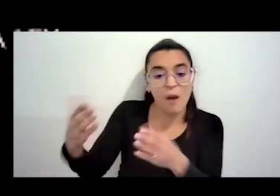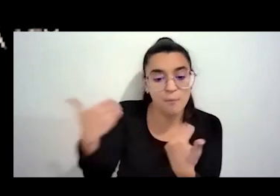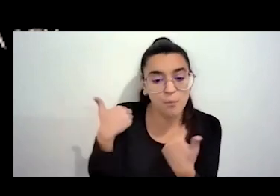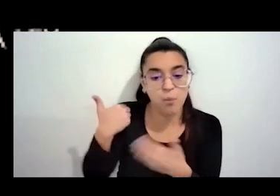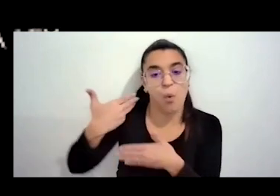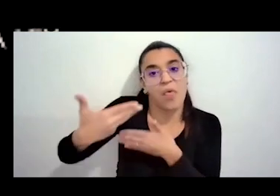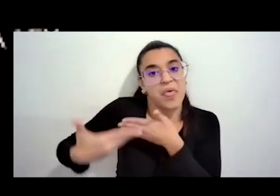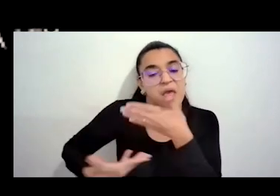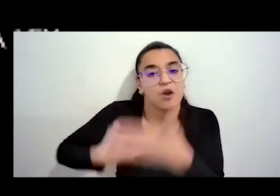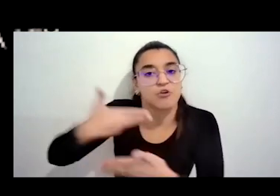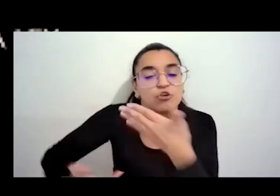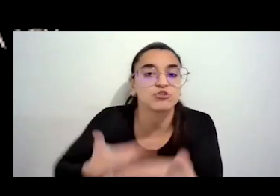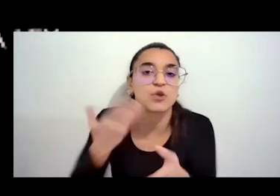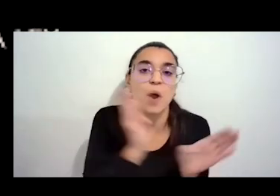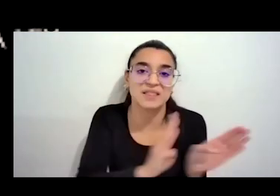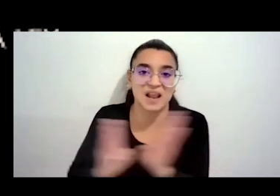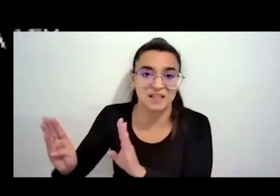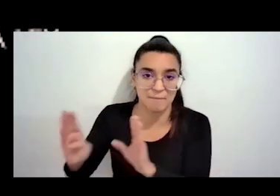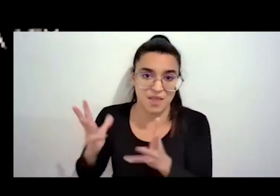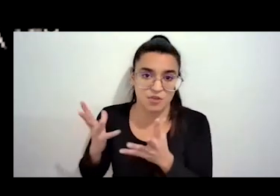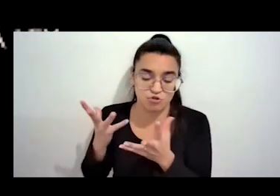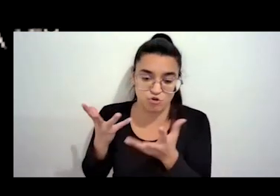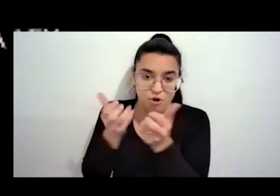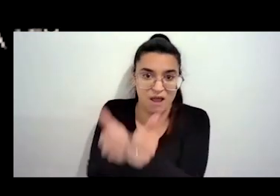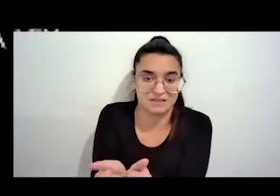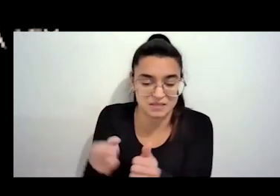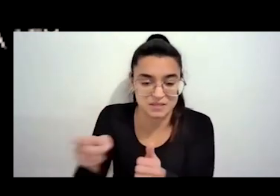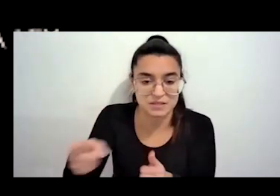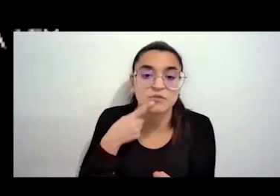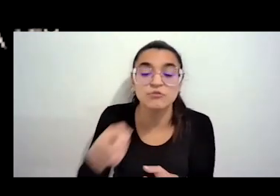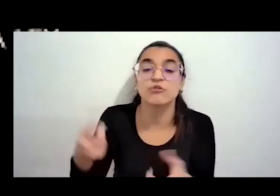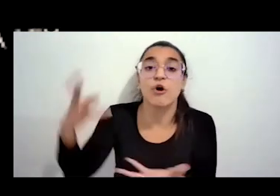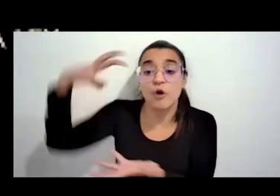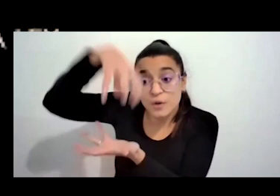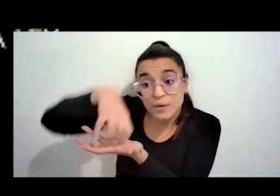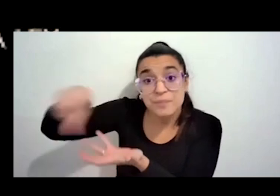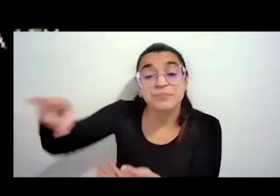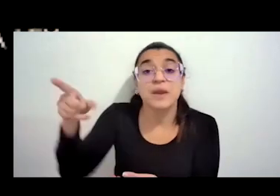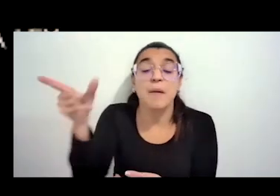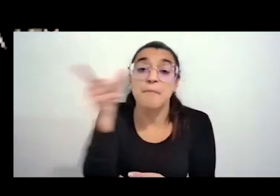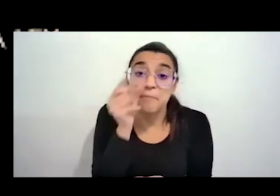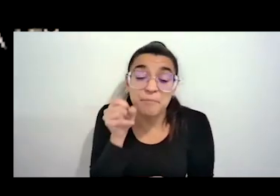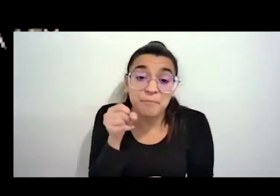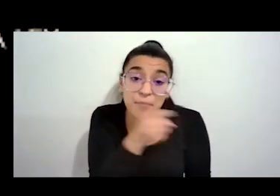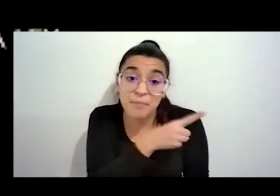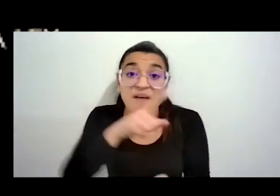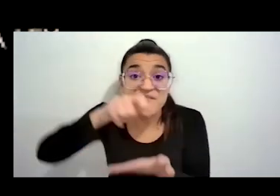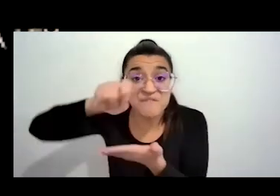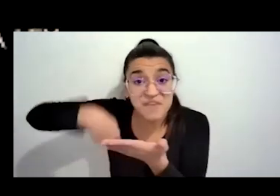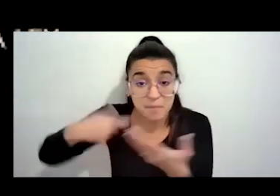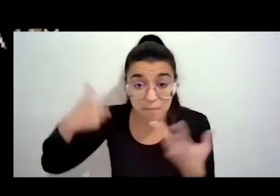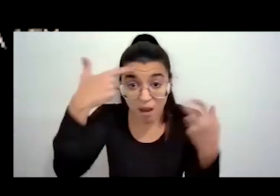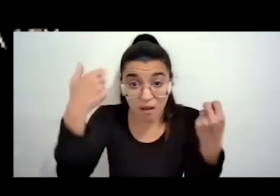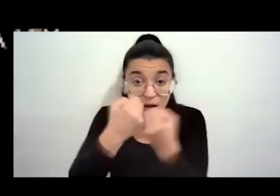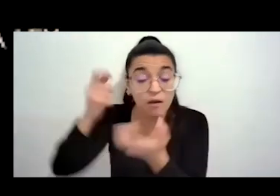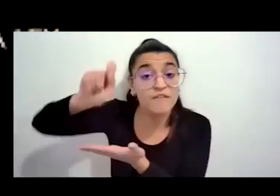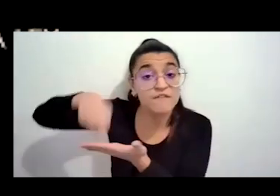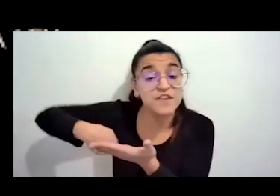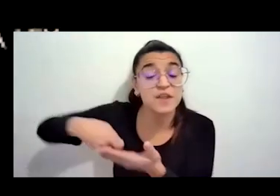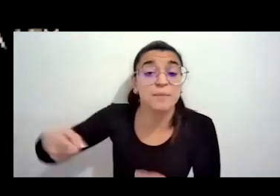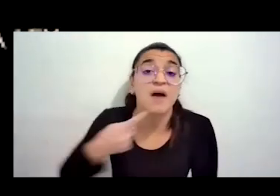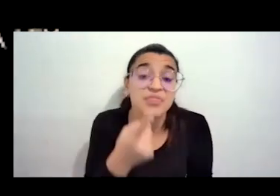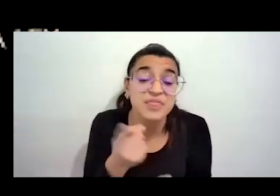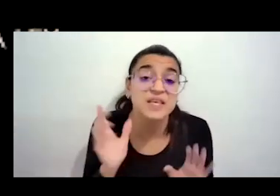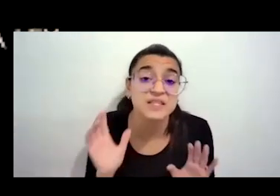asistida. En el formulario de depósito de gametos, el padre de aquel firma el contrato invocando ser